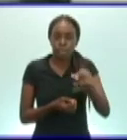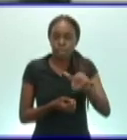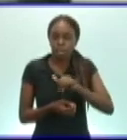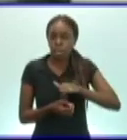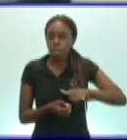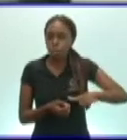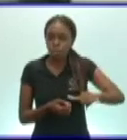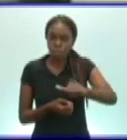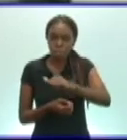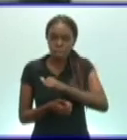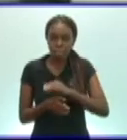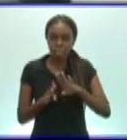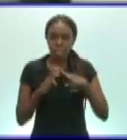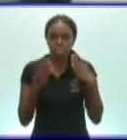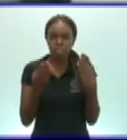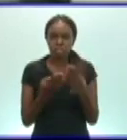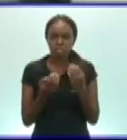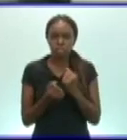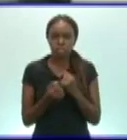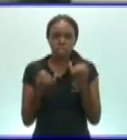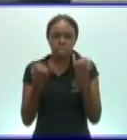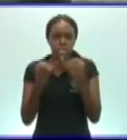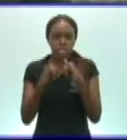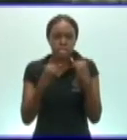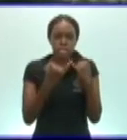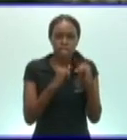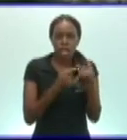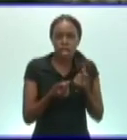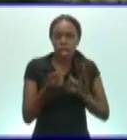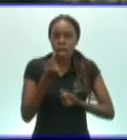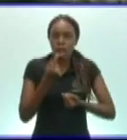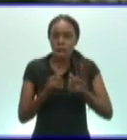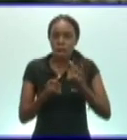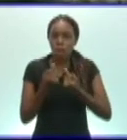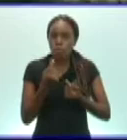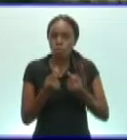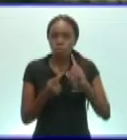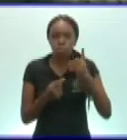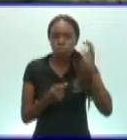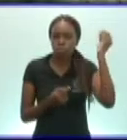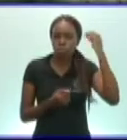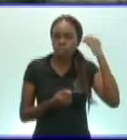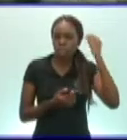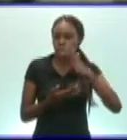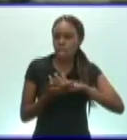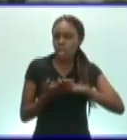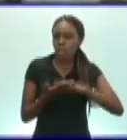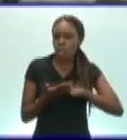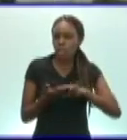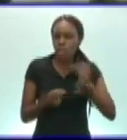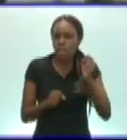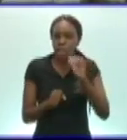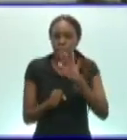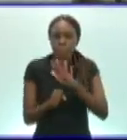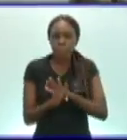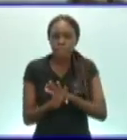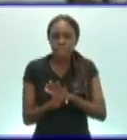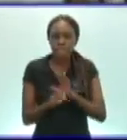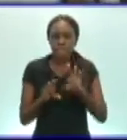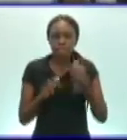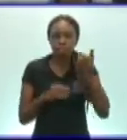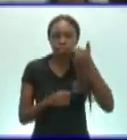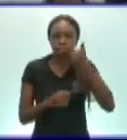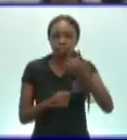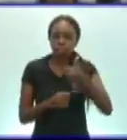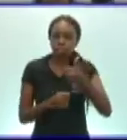todos los cubanos, independientemente que algunos aún no lo asumieran, es el principio rector que le